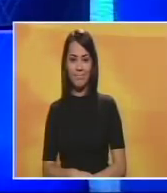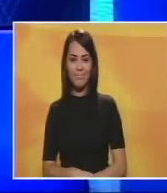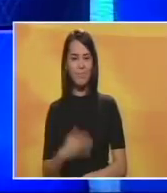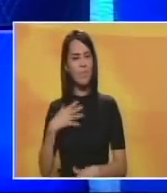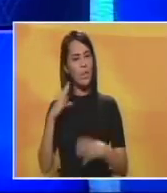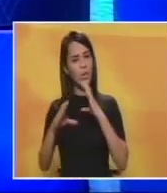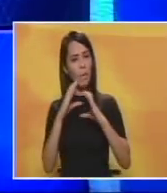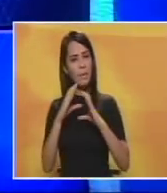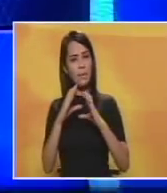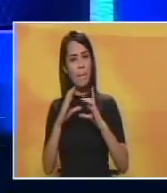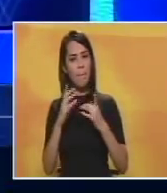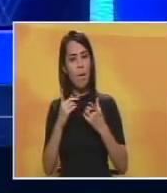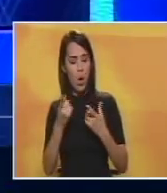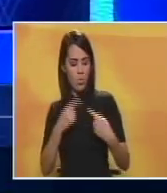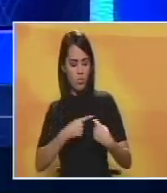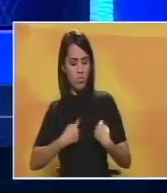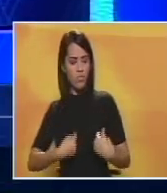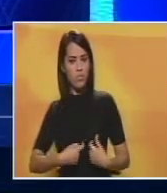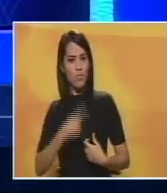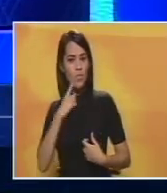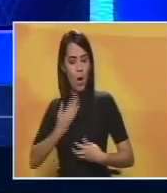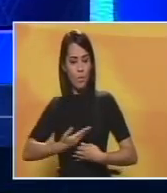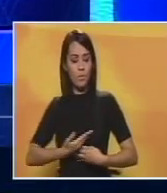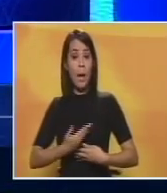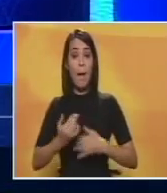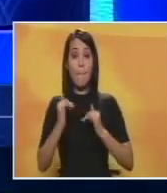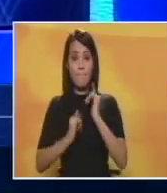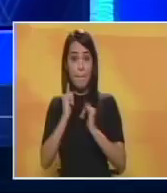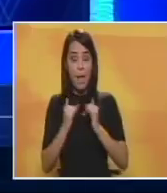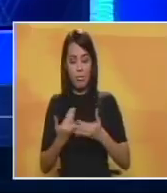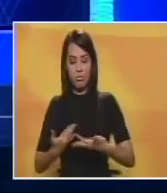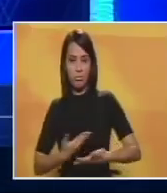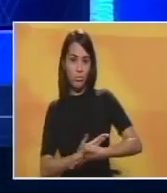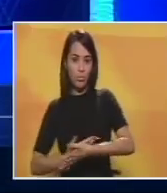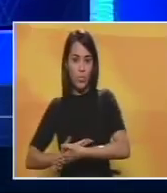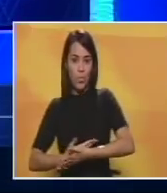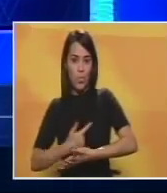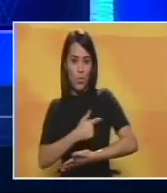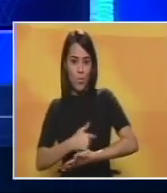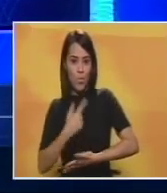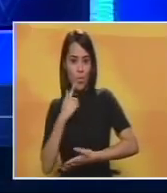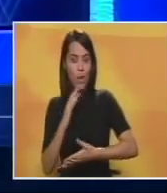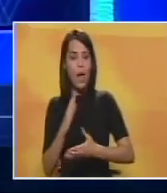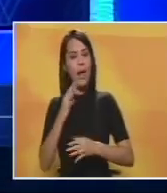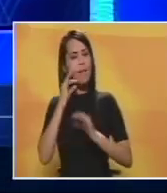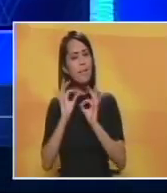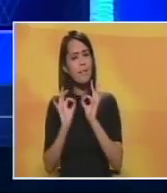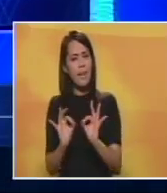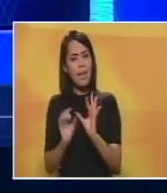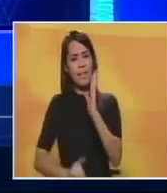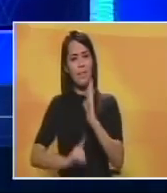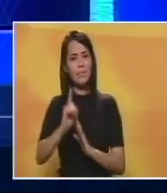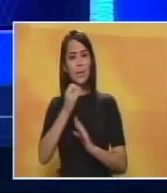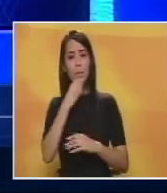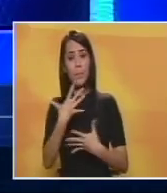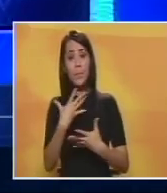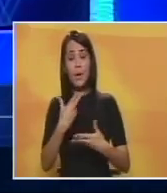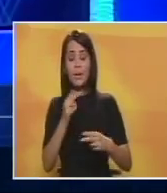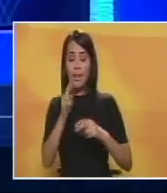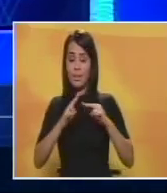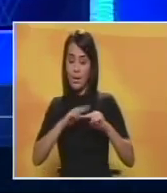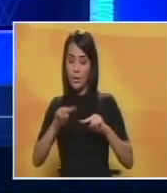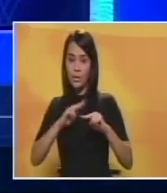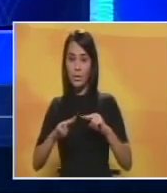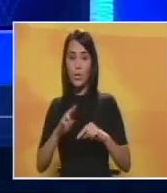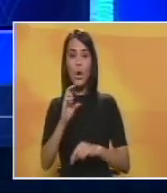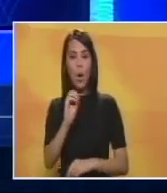Cuando hablamos de lactancia materna, es importante tener en cuenta que es la alimentación ideal para el crecimiento y el desarrollo saludable de los niños. La